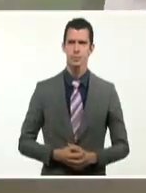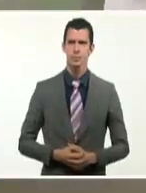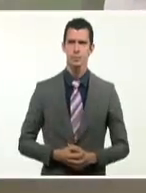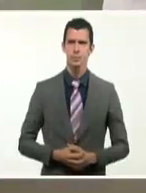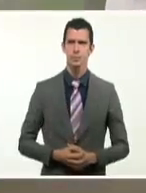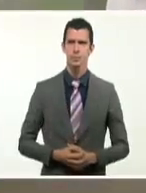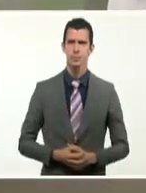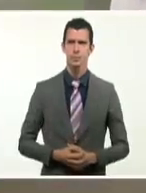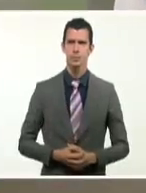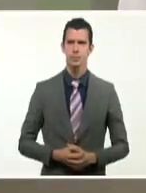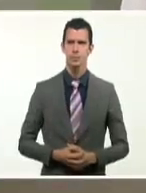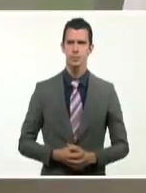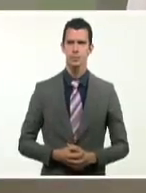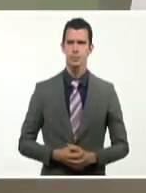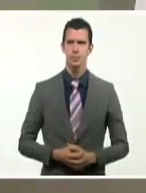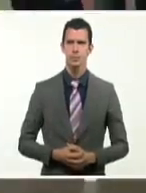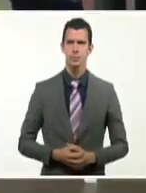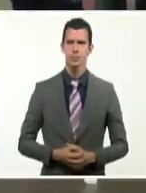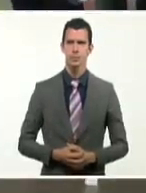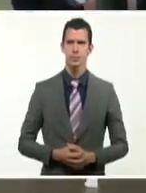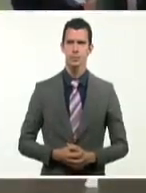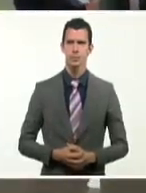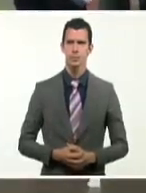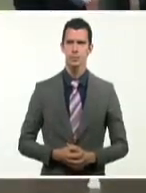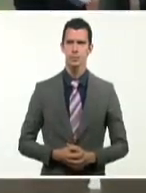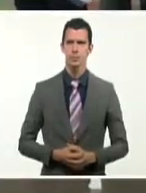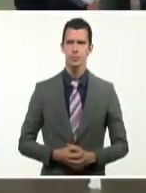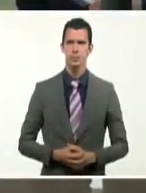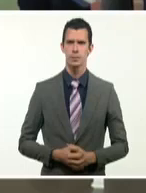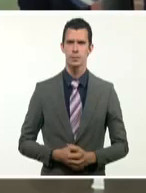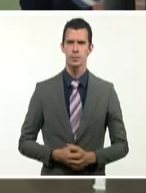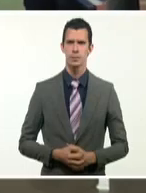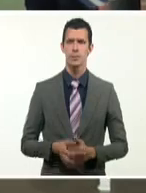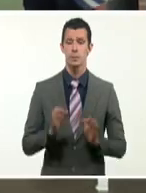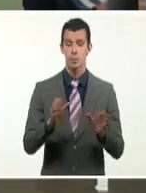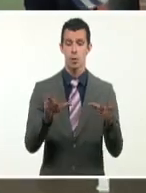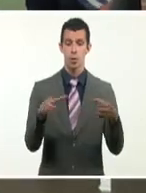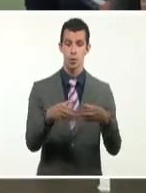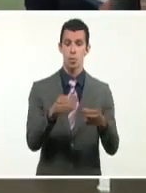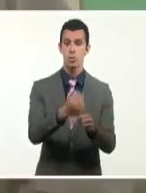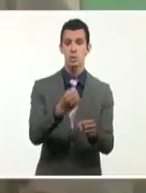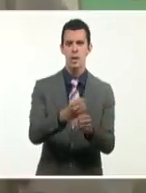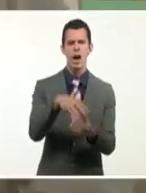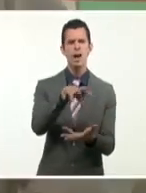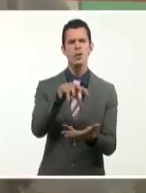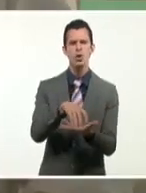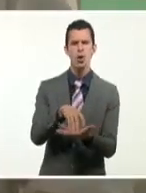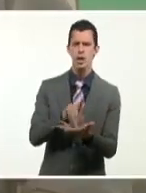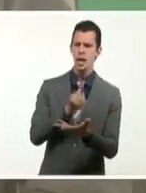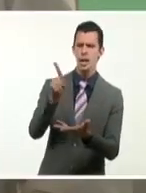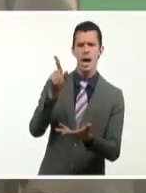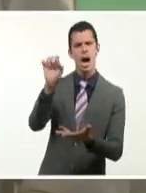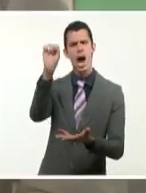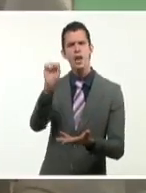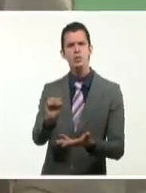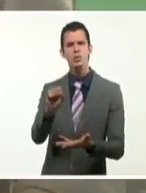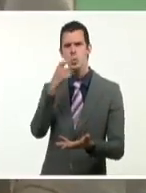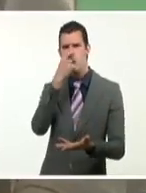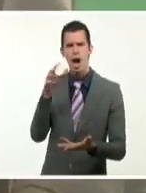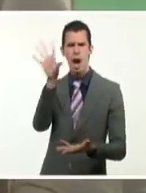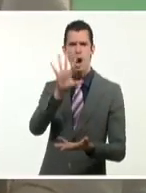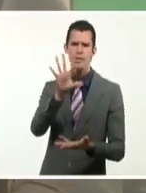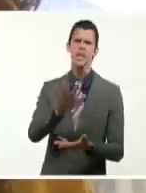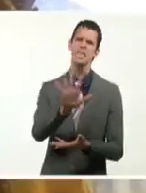La Brigada Médica Cubana laboró en 5 provincias sudafricanas con mayor presencia en aquellas que reportaron más casos